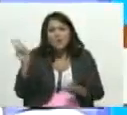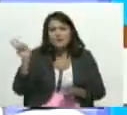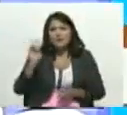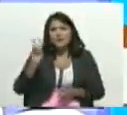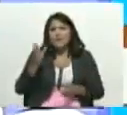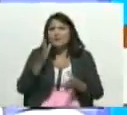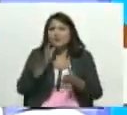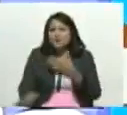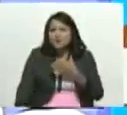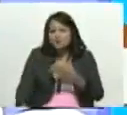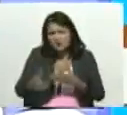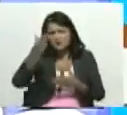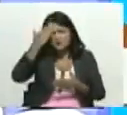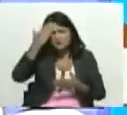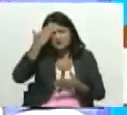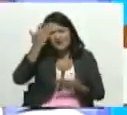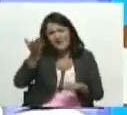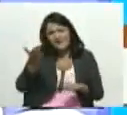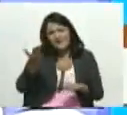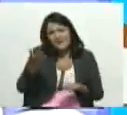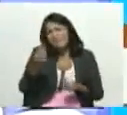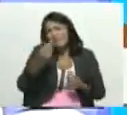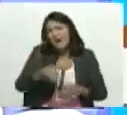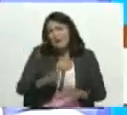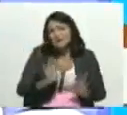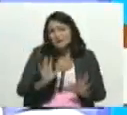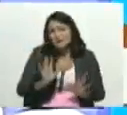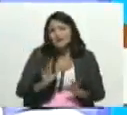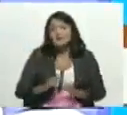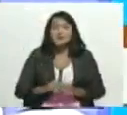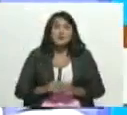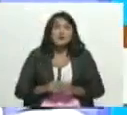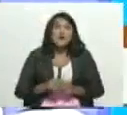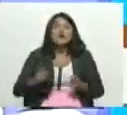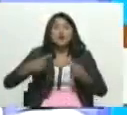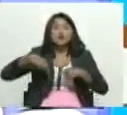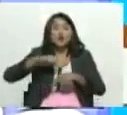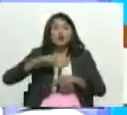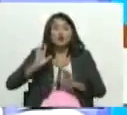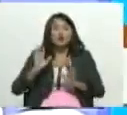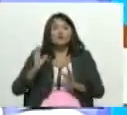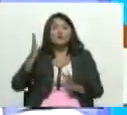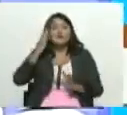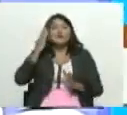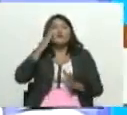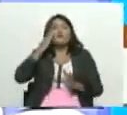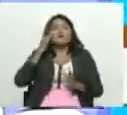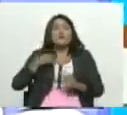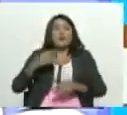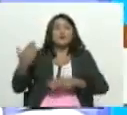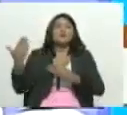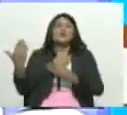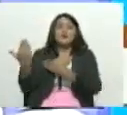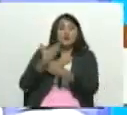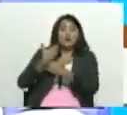ustedes saben mejor de eso que yo de manera que todos nosotros sabemos que las sanciones